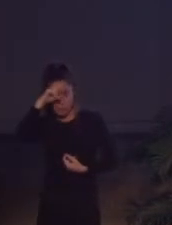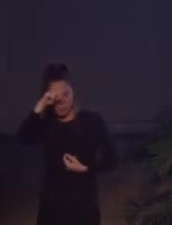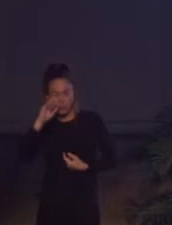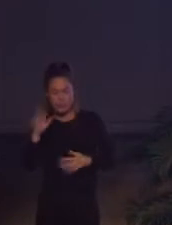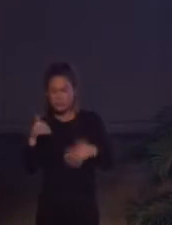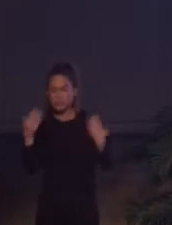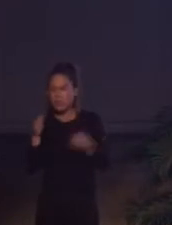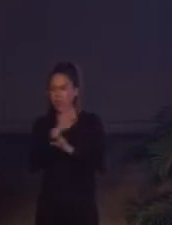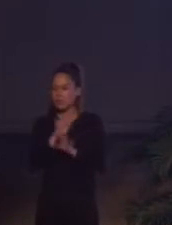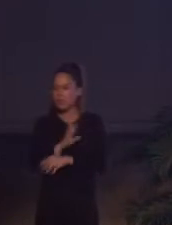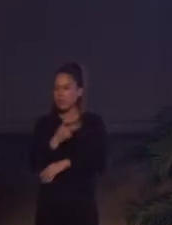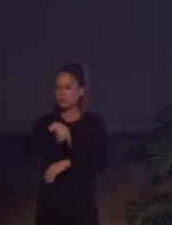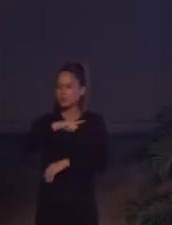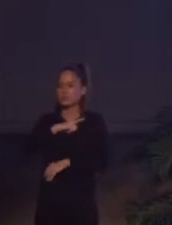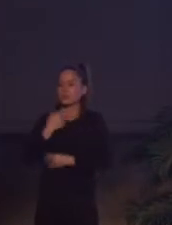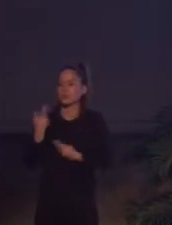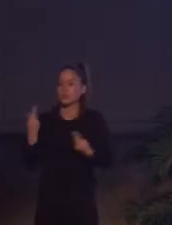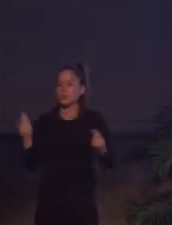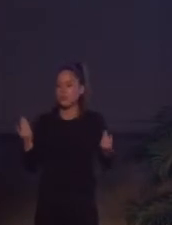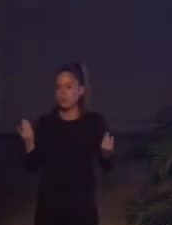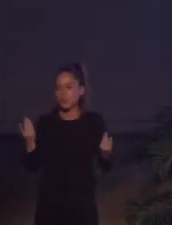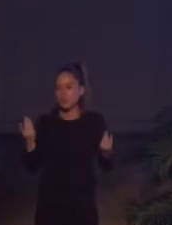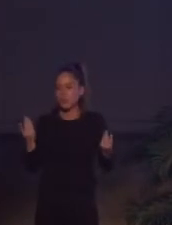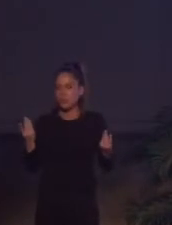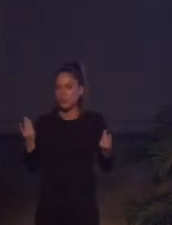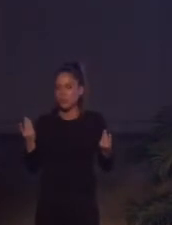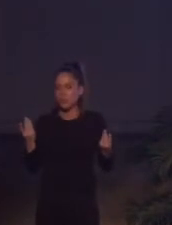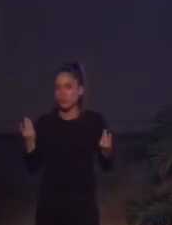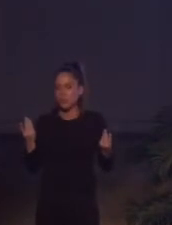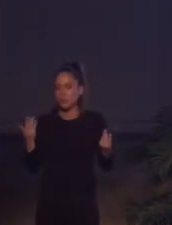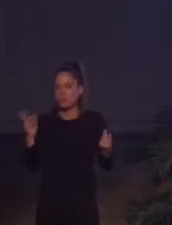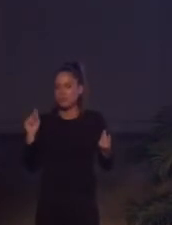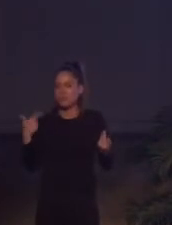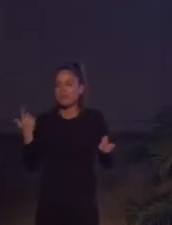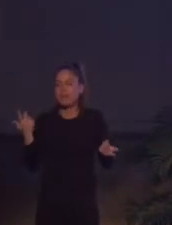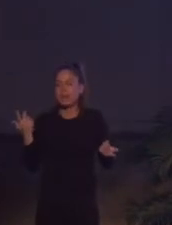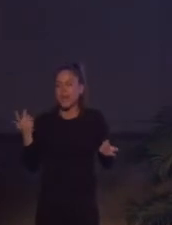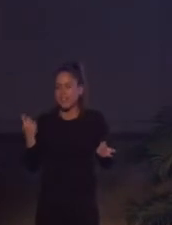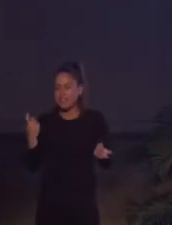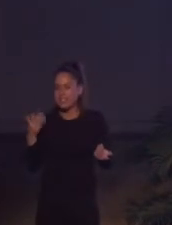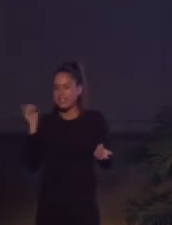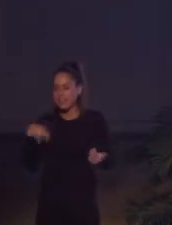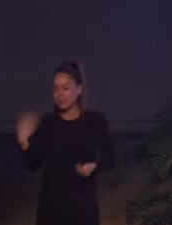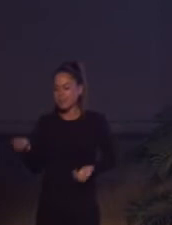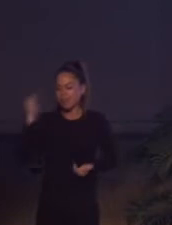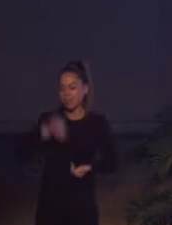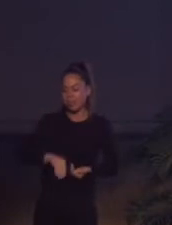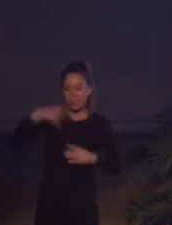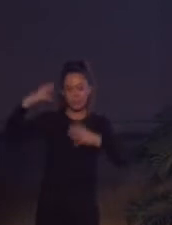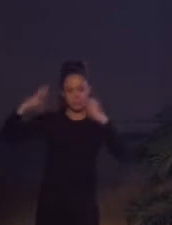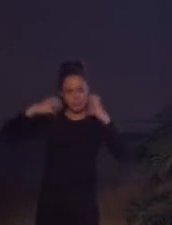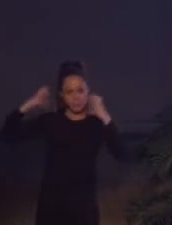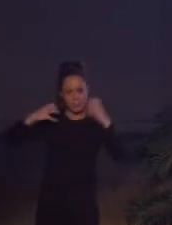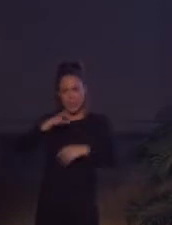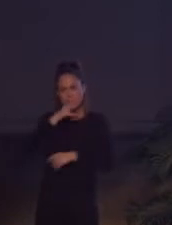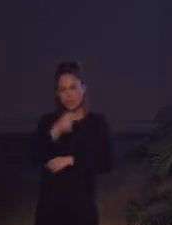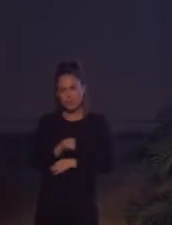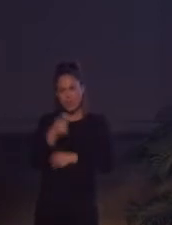que la última frontera que nos queda por saltar es la de la especie, ¿no? Porque ser de diferente especie